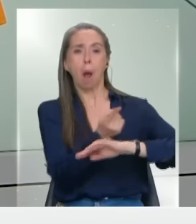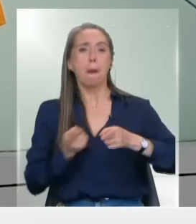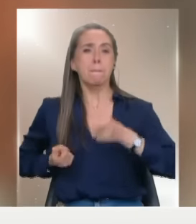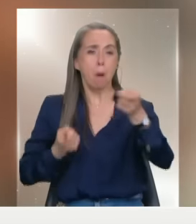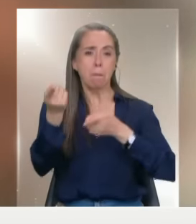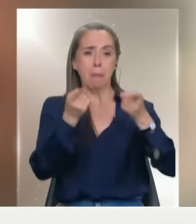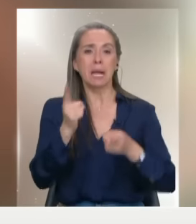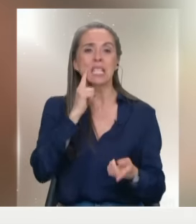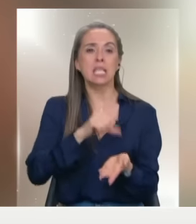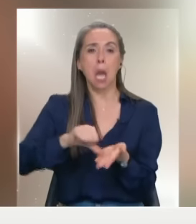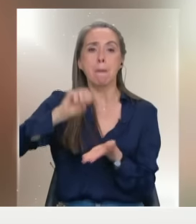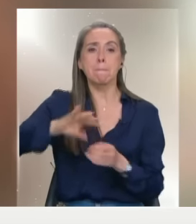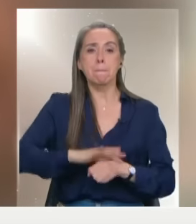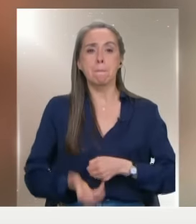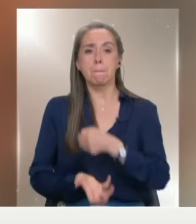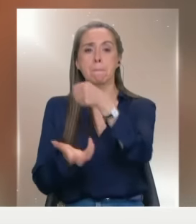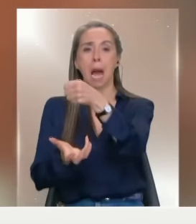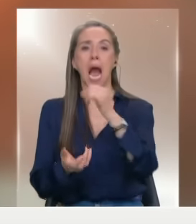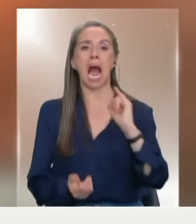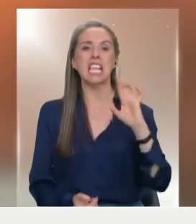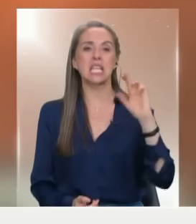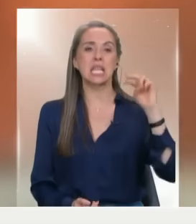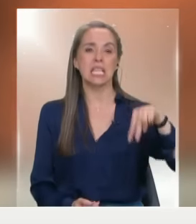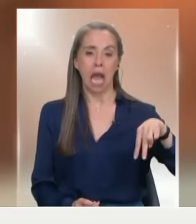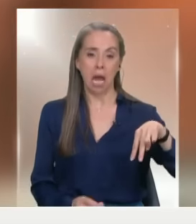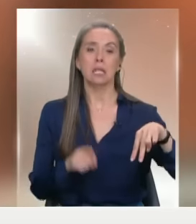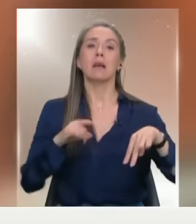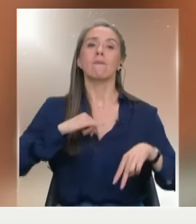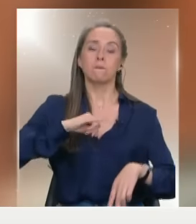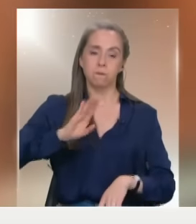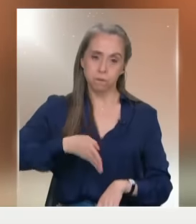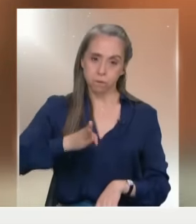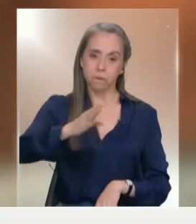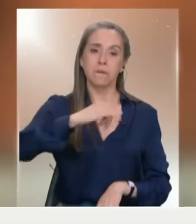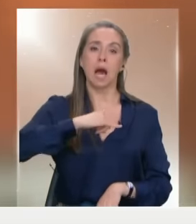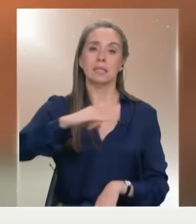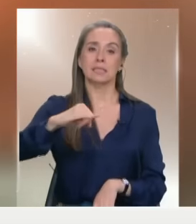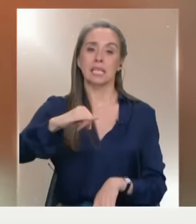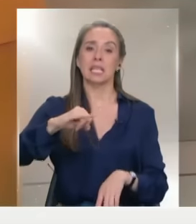financiado por Irán. Por lo tanto, esto seguirá siendo un polvorín.